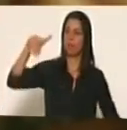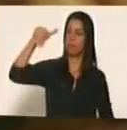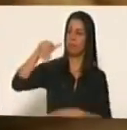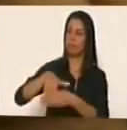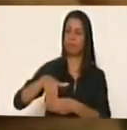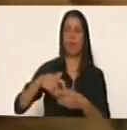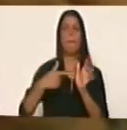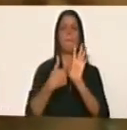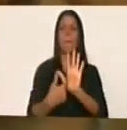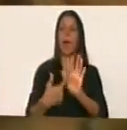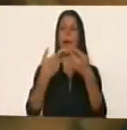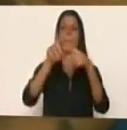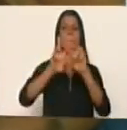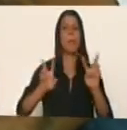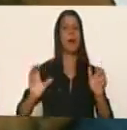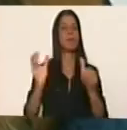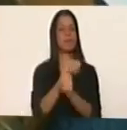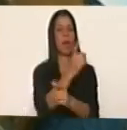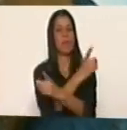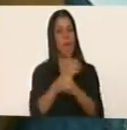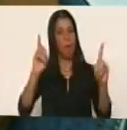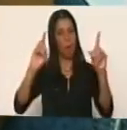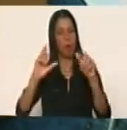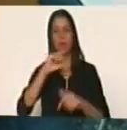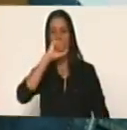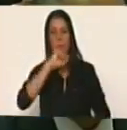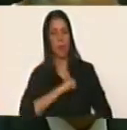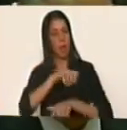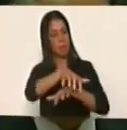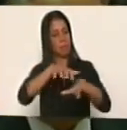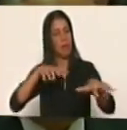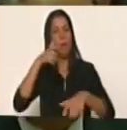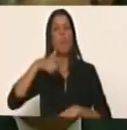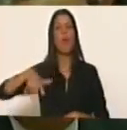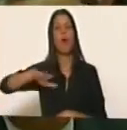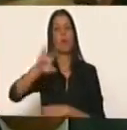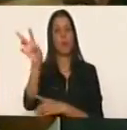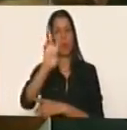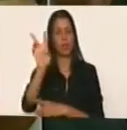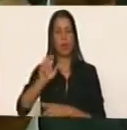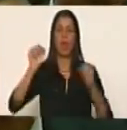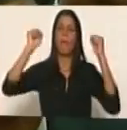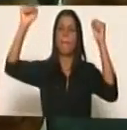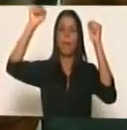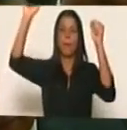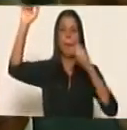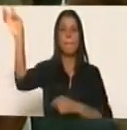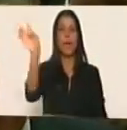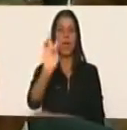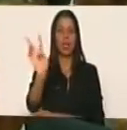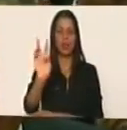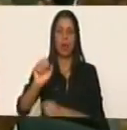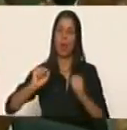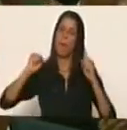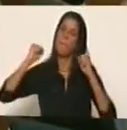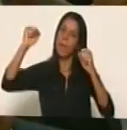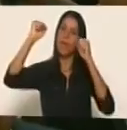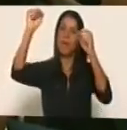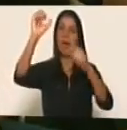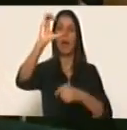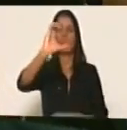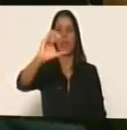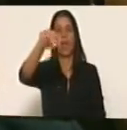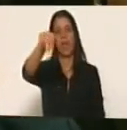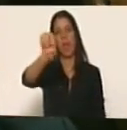paz, la democracia que aspiramos todos y toda la venezolana. ¡Que viva la patria venezolana! ¡Que viva el Consejo Nacional